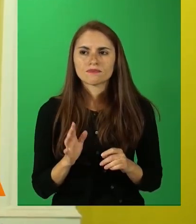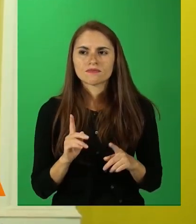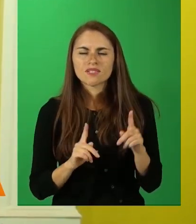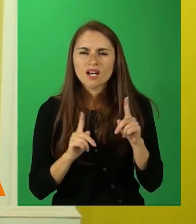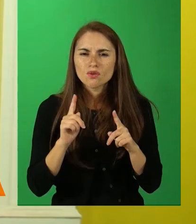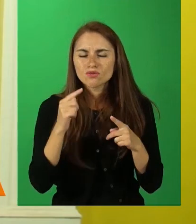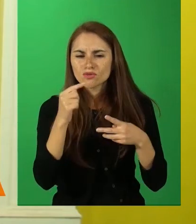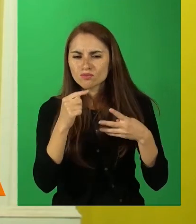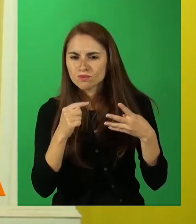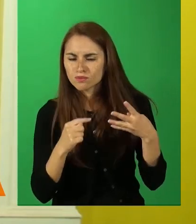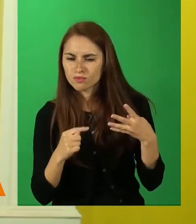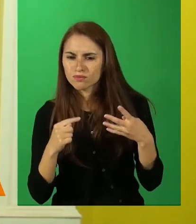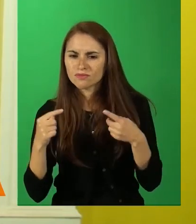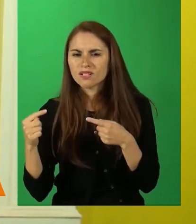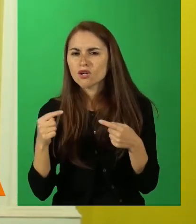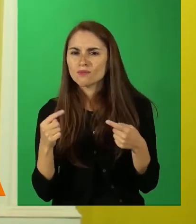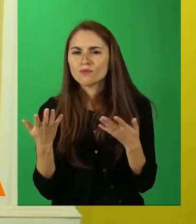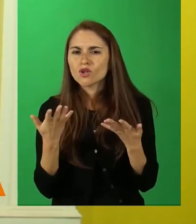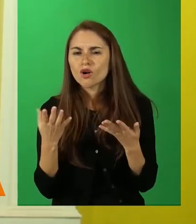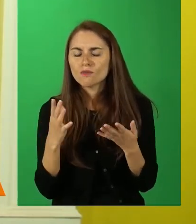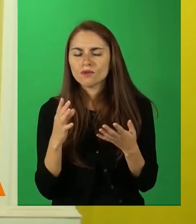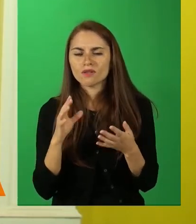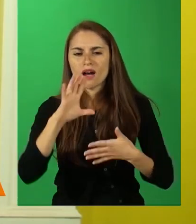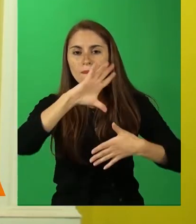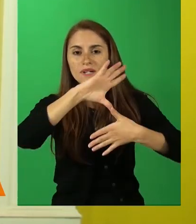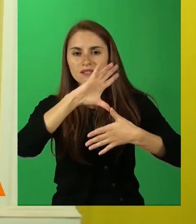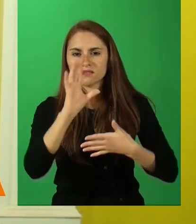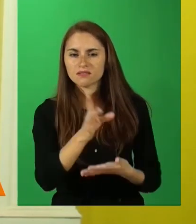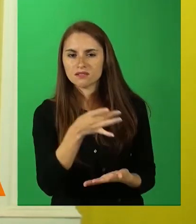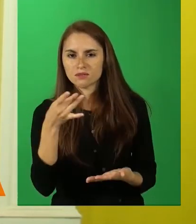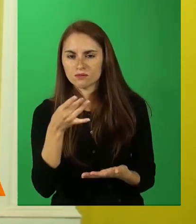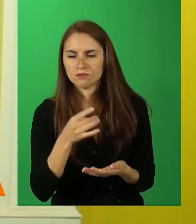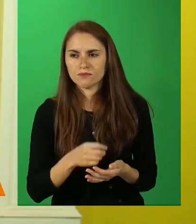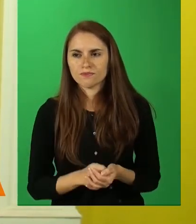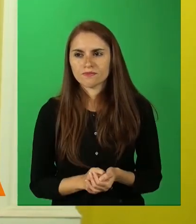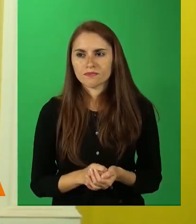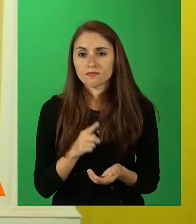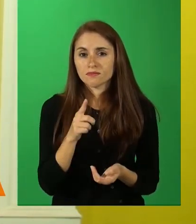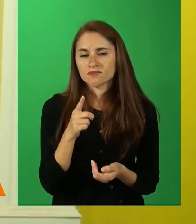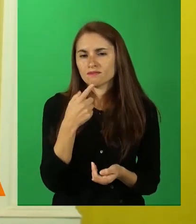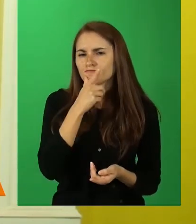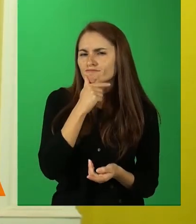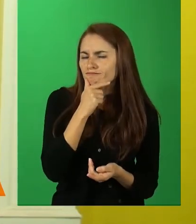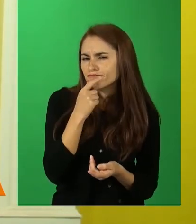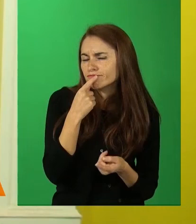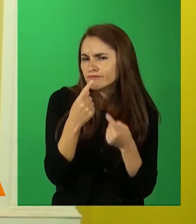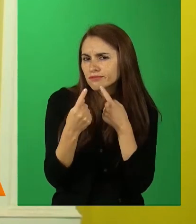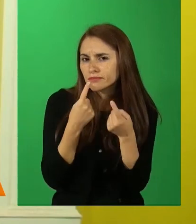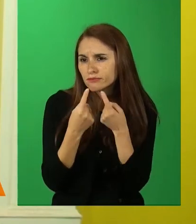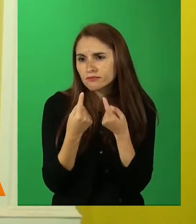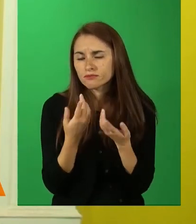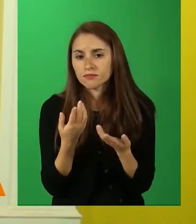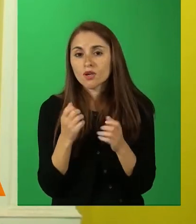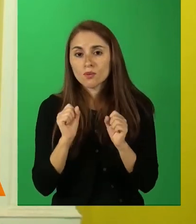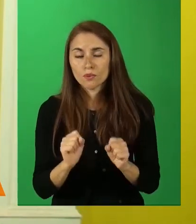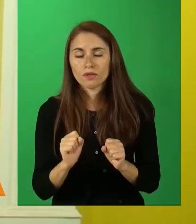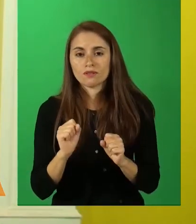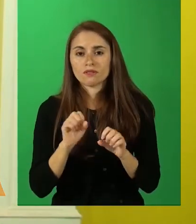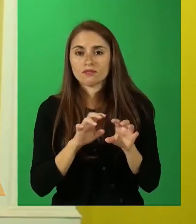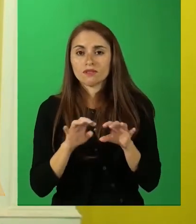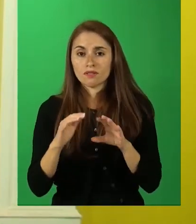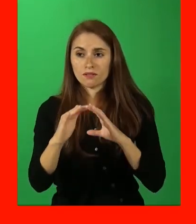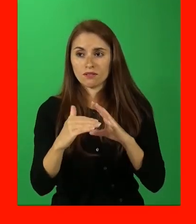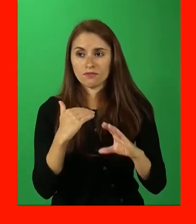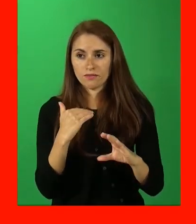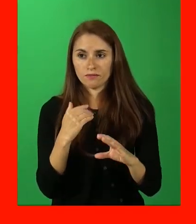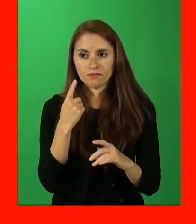más discutidos de la conquista de América. Si tienen consultas, preguntas, pueden escribirnos ahí,